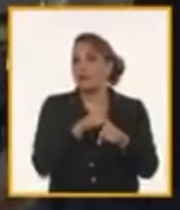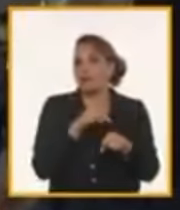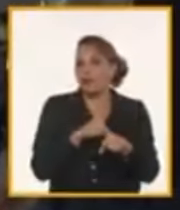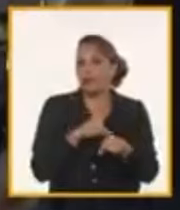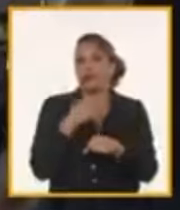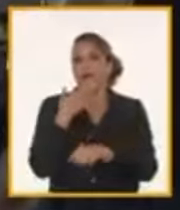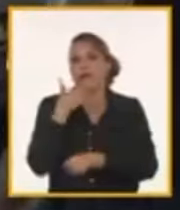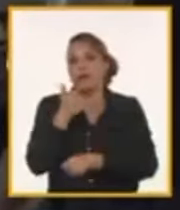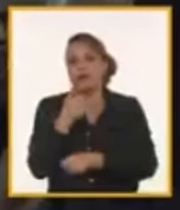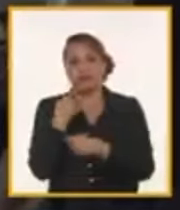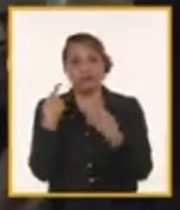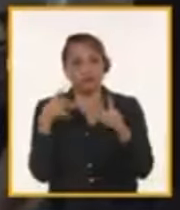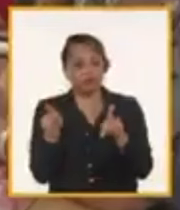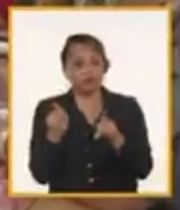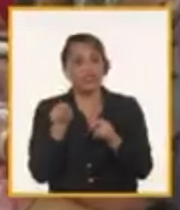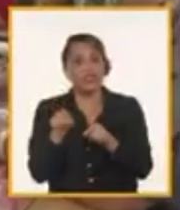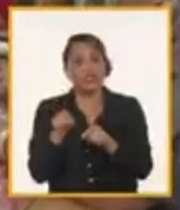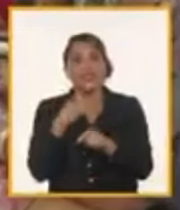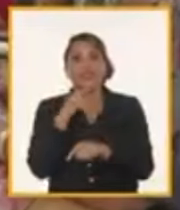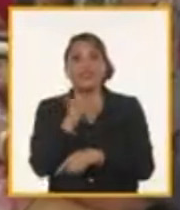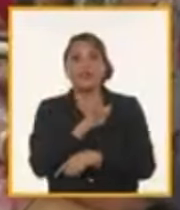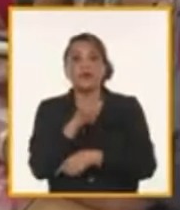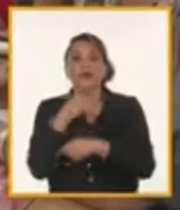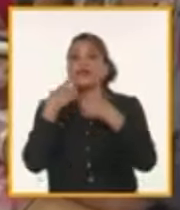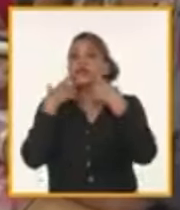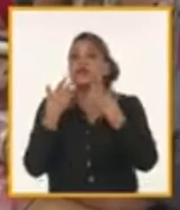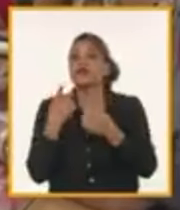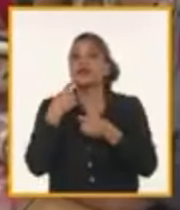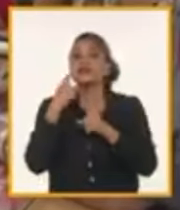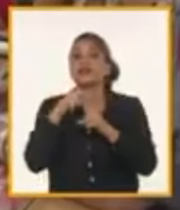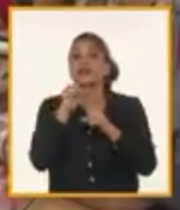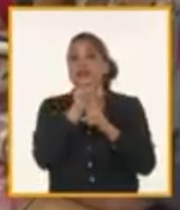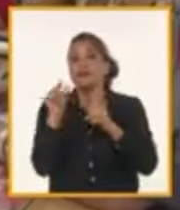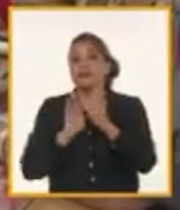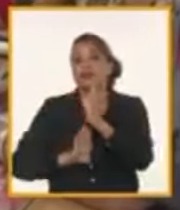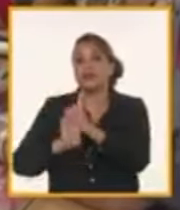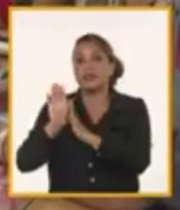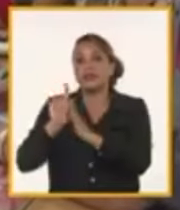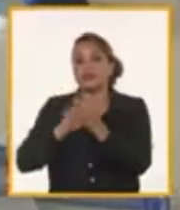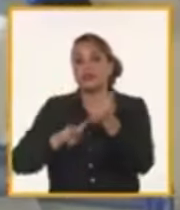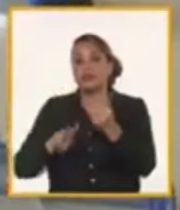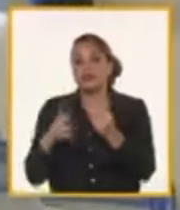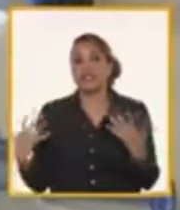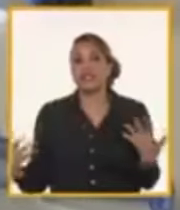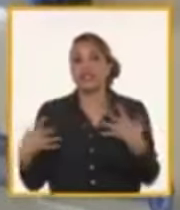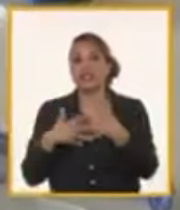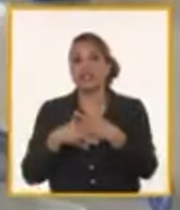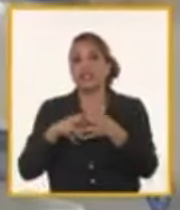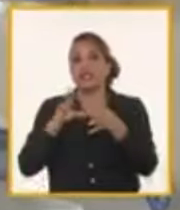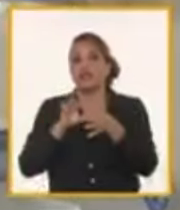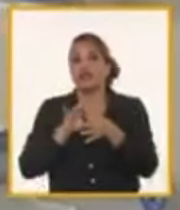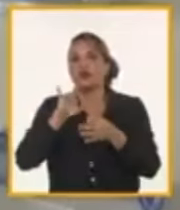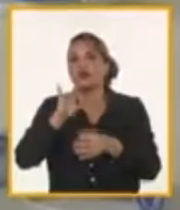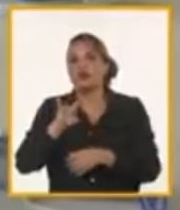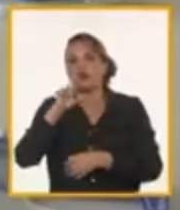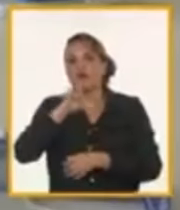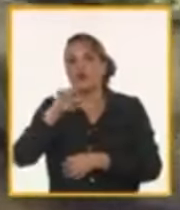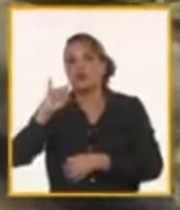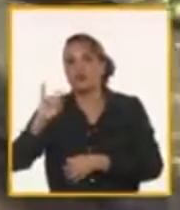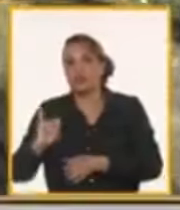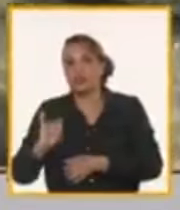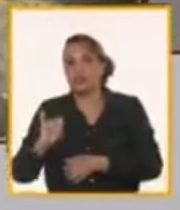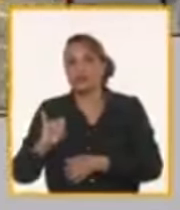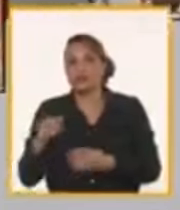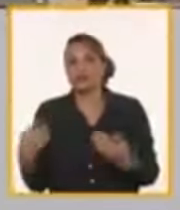mayor prestigio Y además que tienen una importancia en este tema del desarrollo territorial que es la red gusit que ahora se ha combinado con la